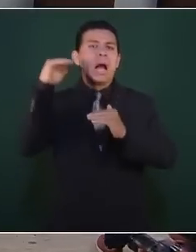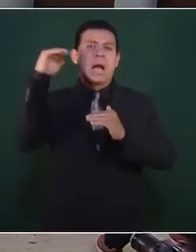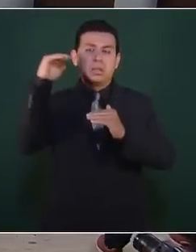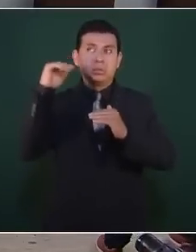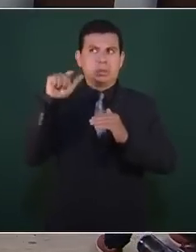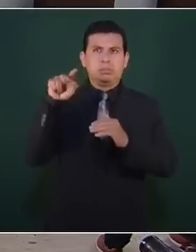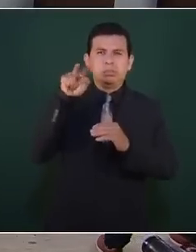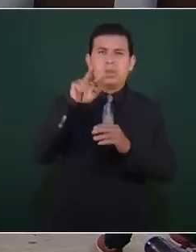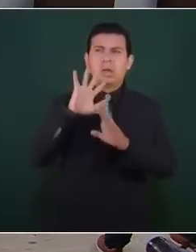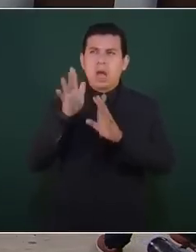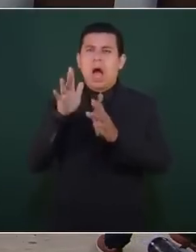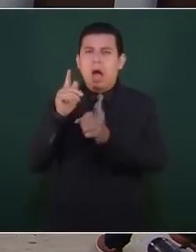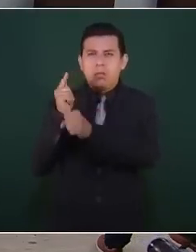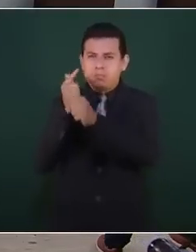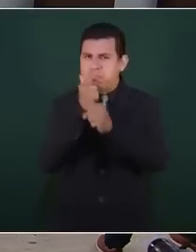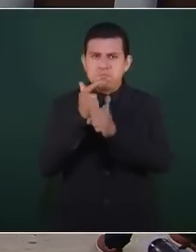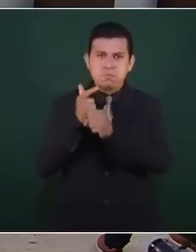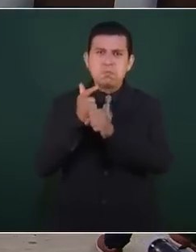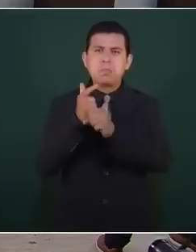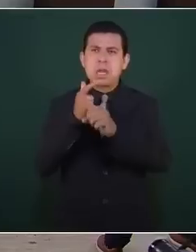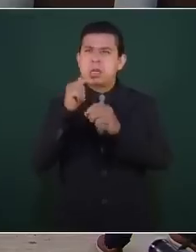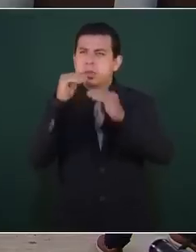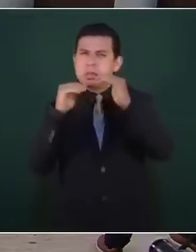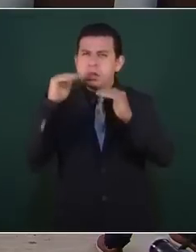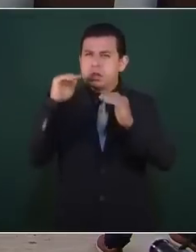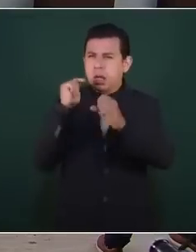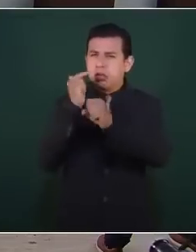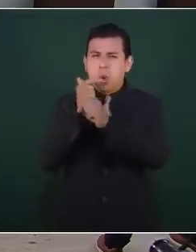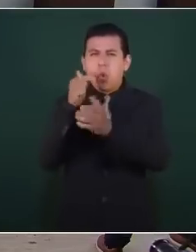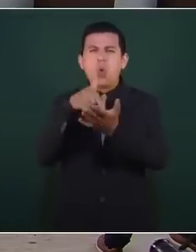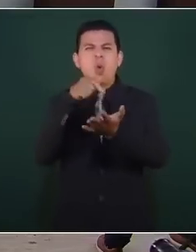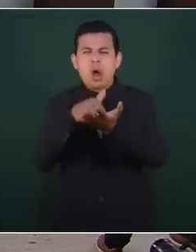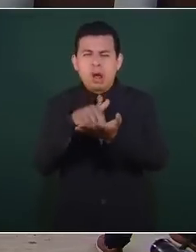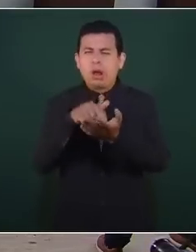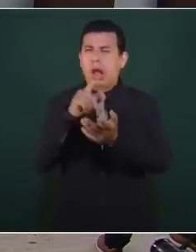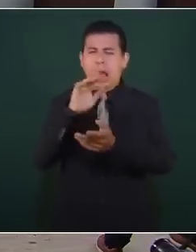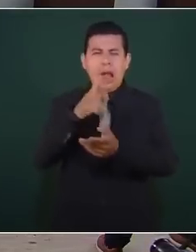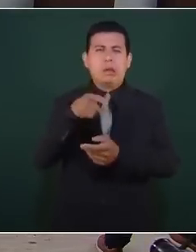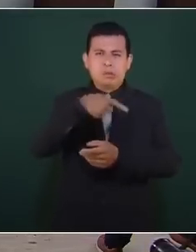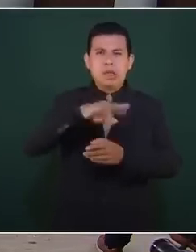alza, una tendencia menor, pero sí se identifica